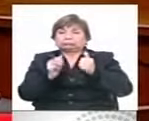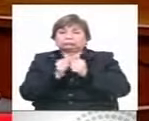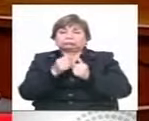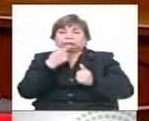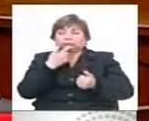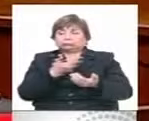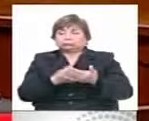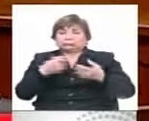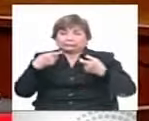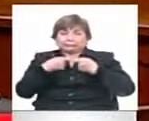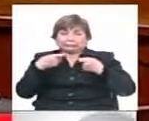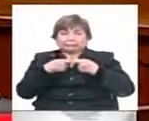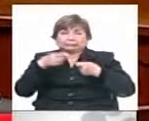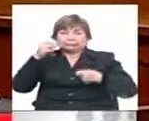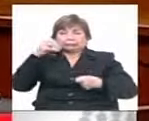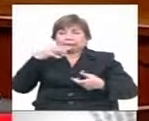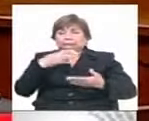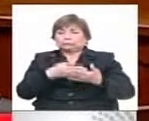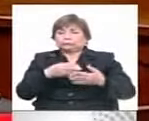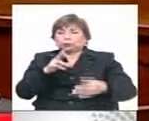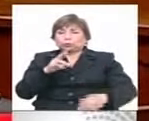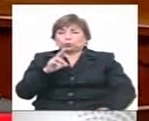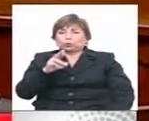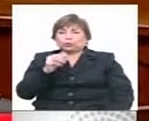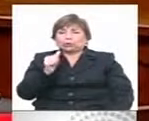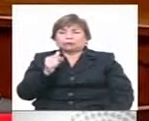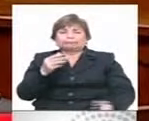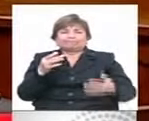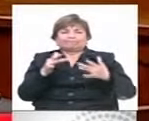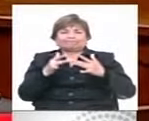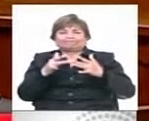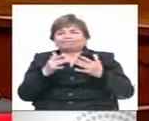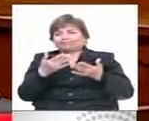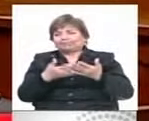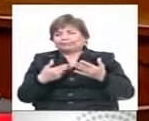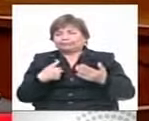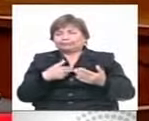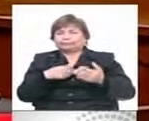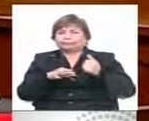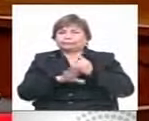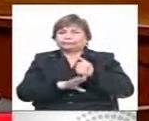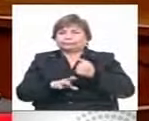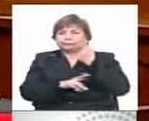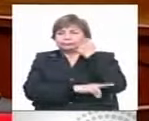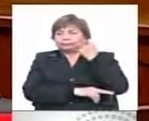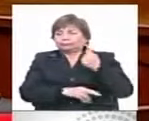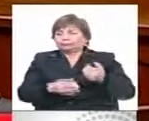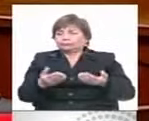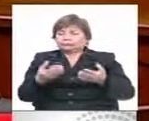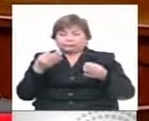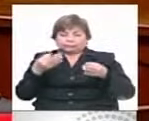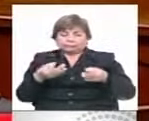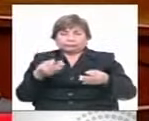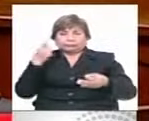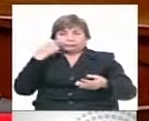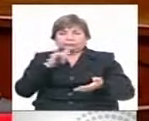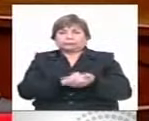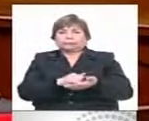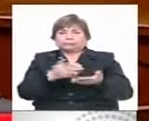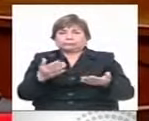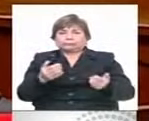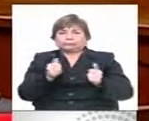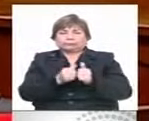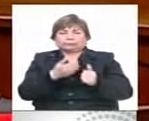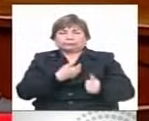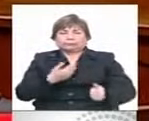la electrificación, sobre todo rural, y la conectividad a nivel nacional. Considerando este panorama,